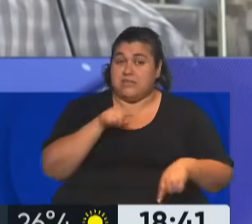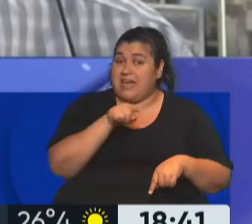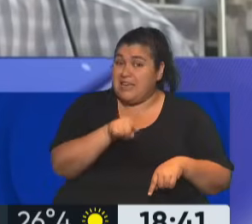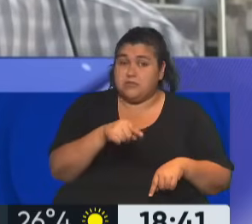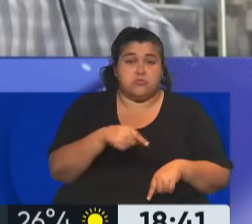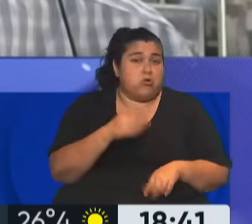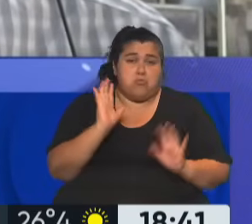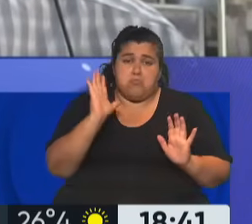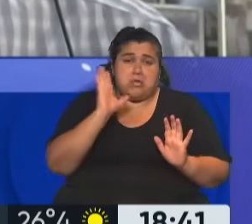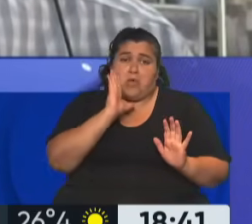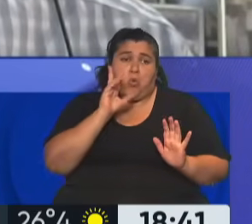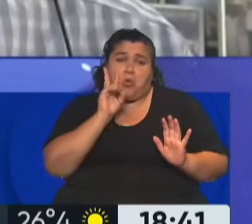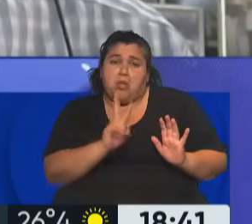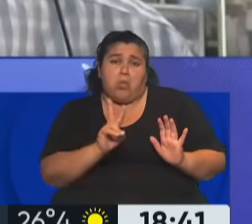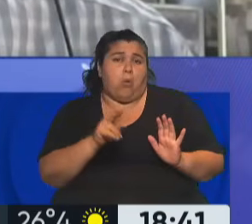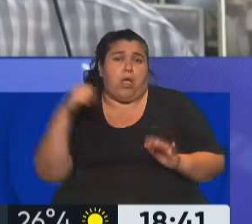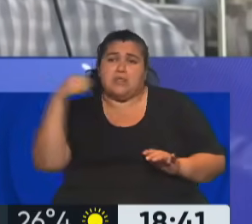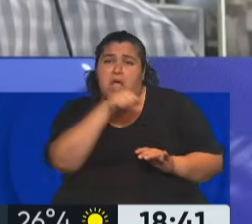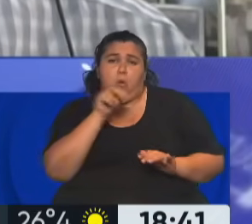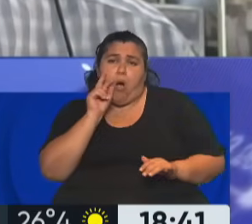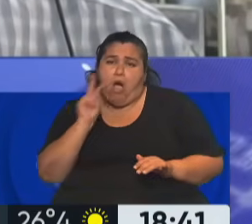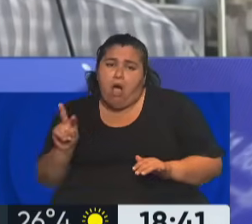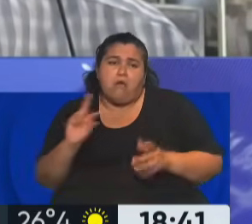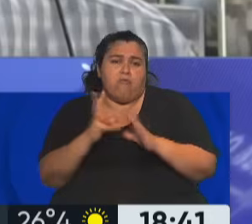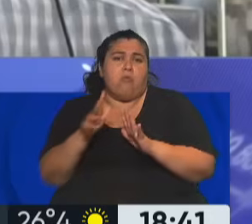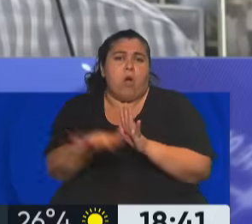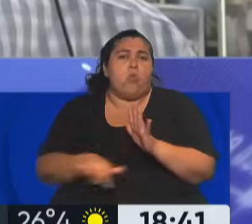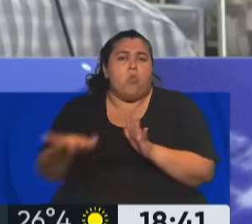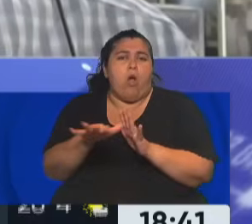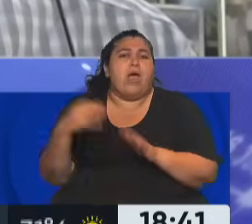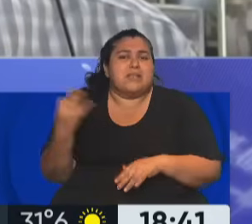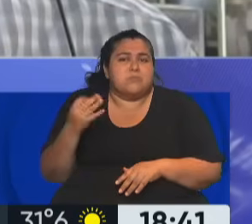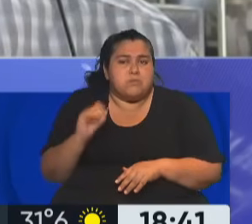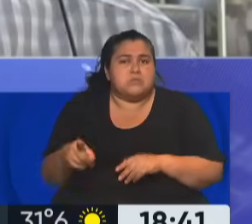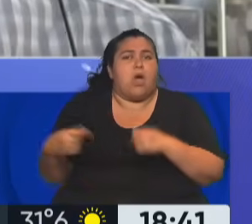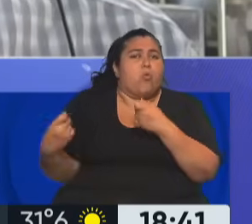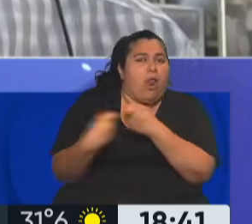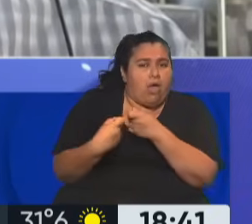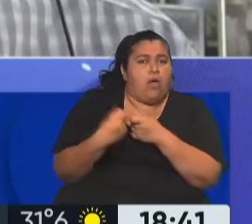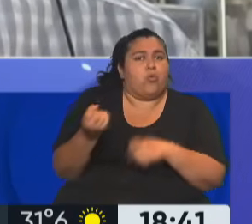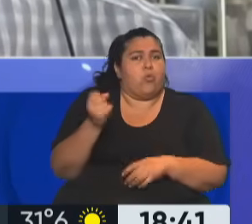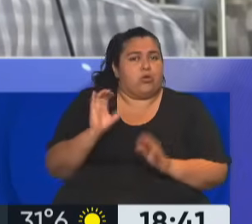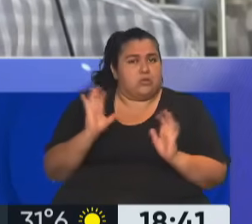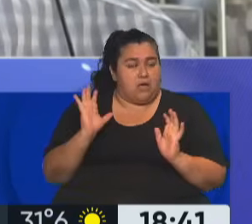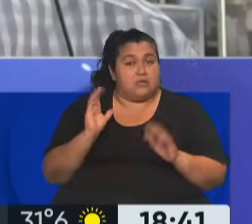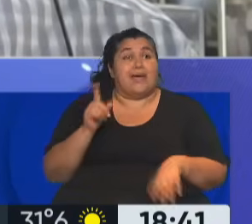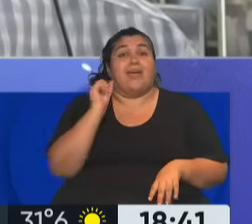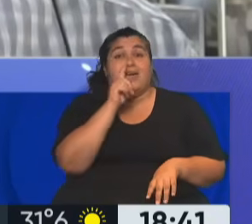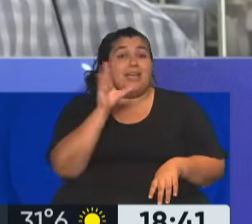siendo Taiwán también un actor importante, un aliado importante. Estados